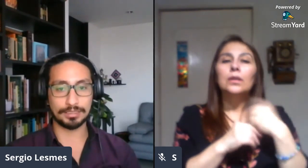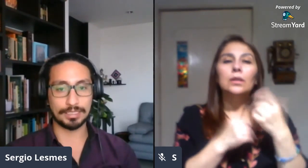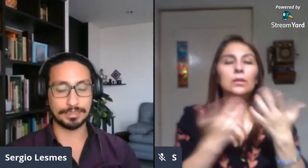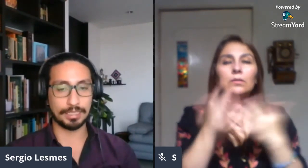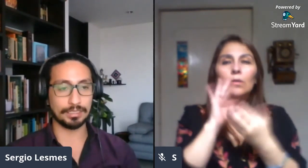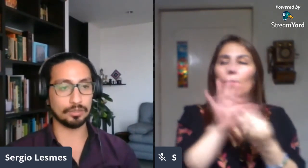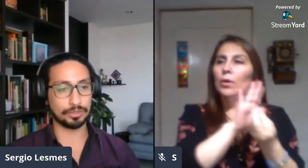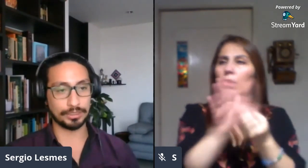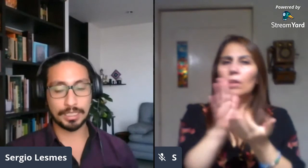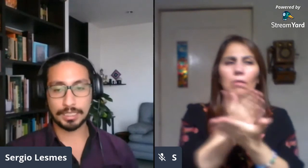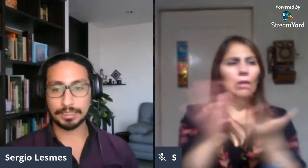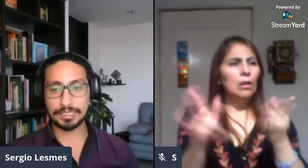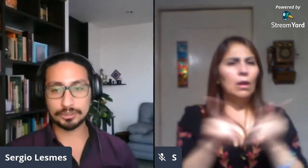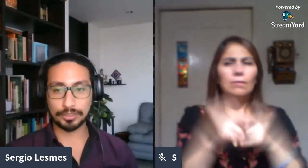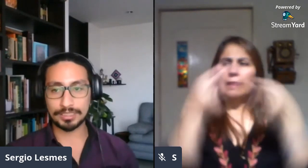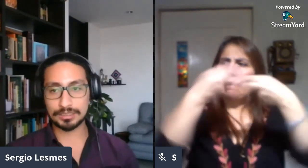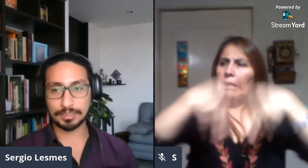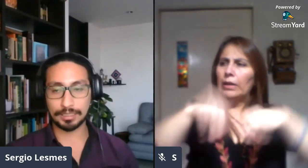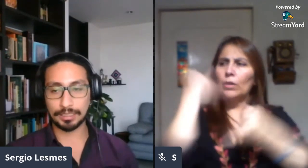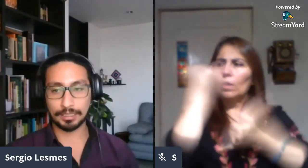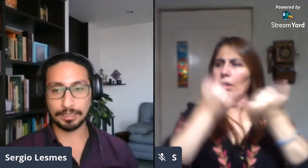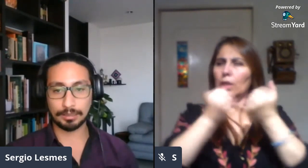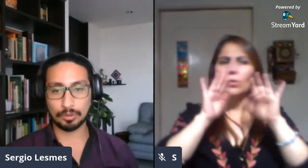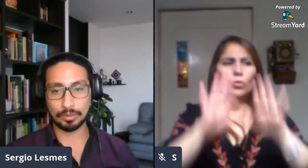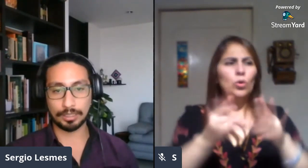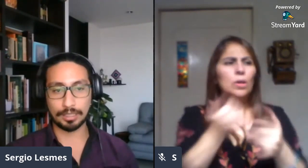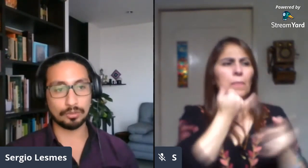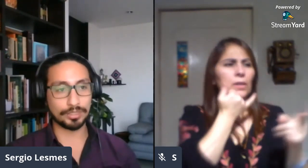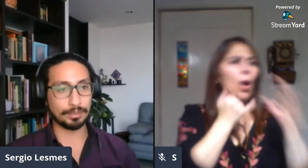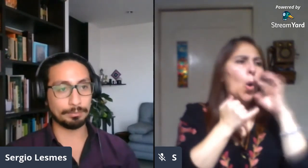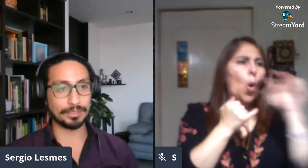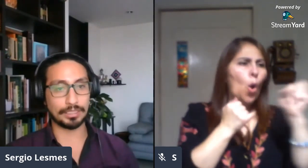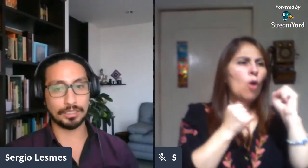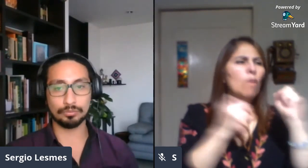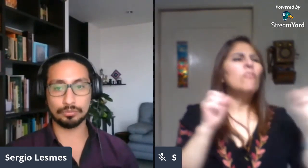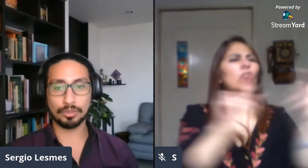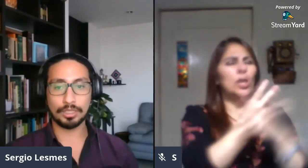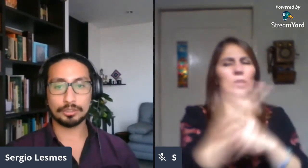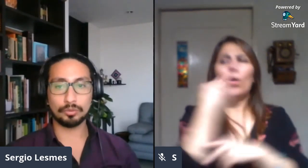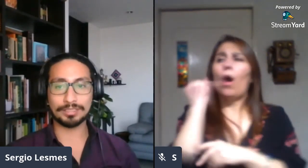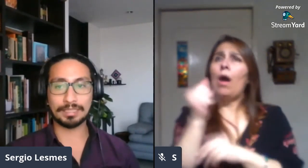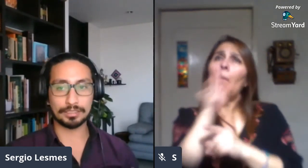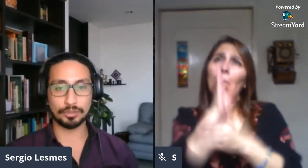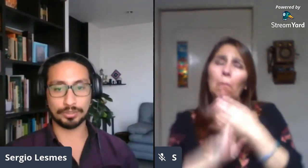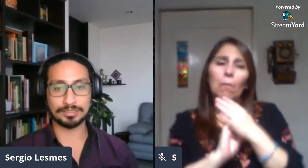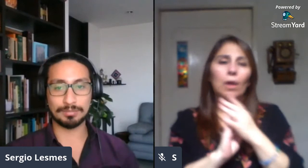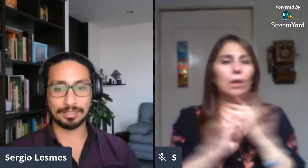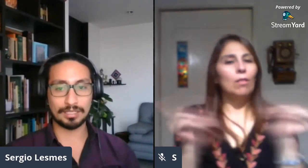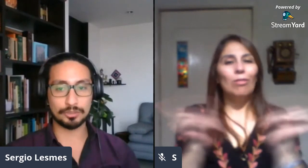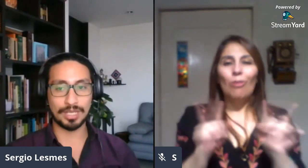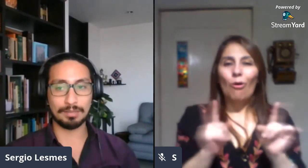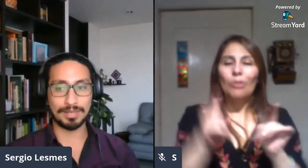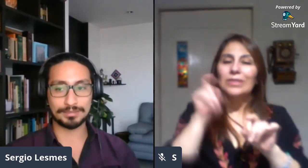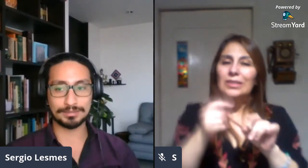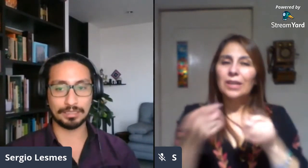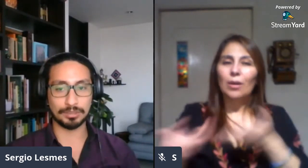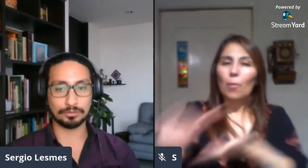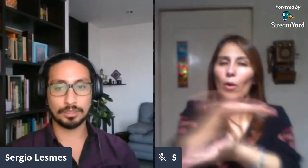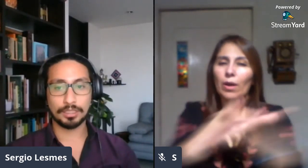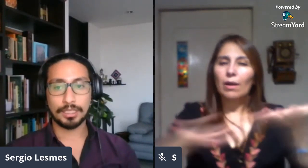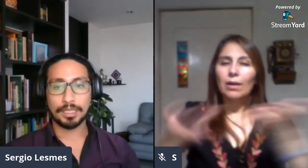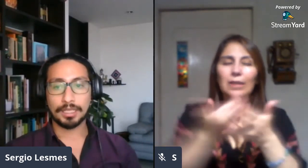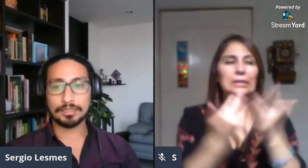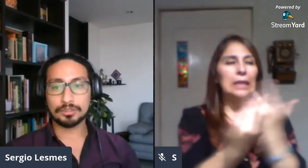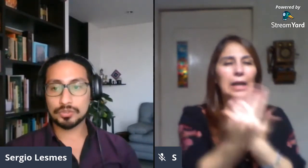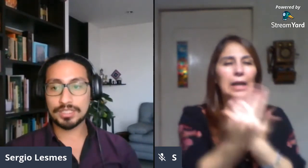digamos, las identidades de género y esto que es algo que depende de una interacción que es más relacional, más